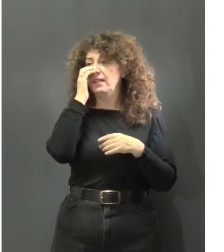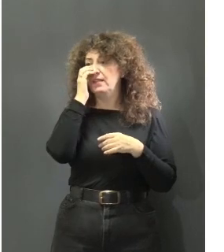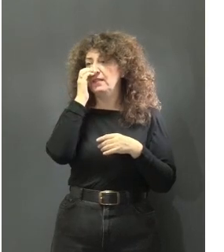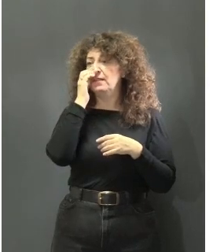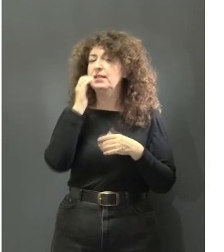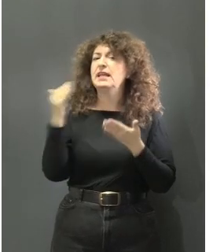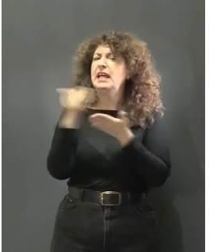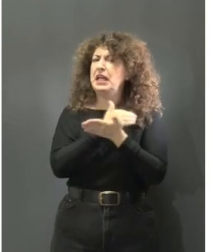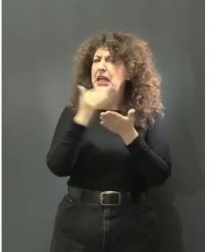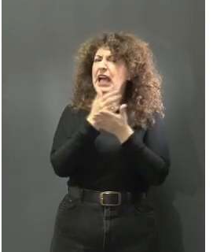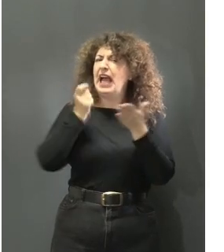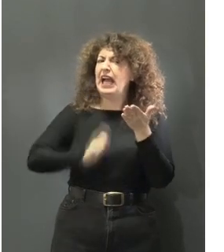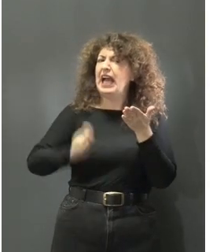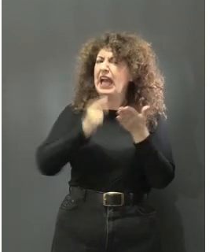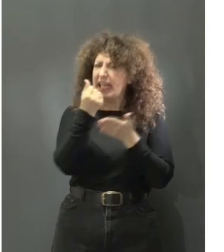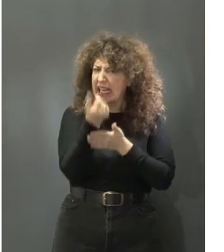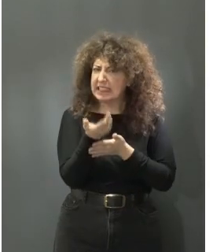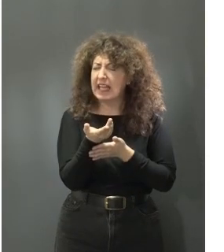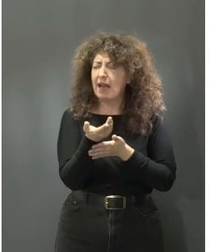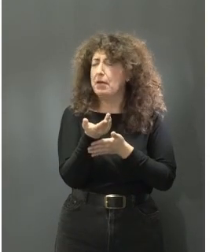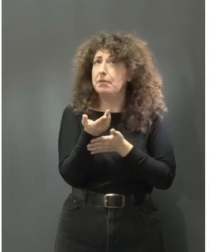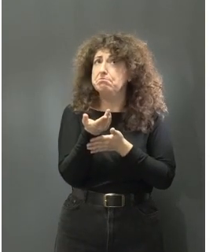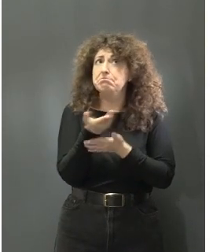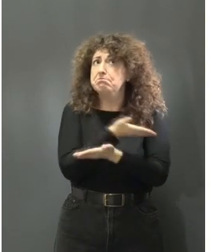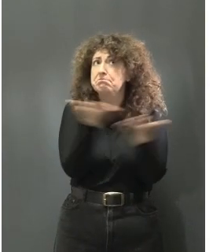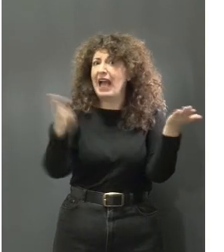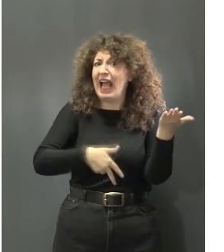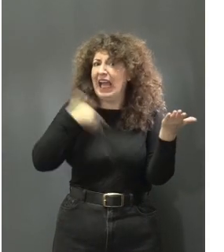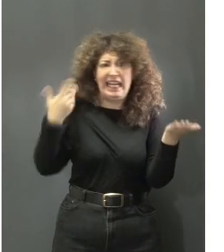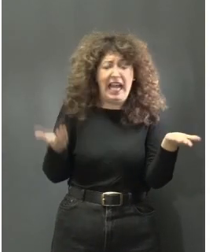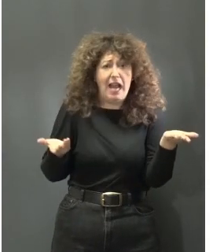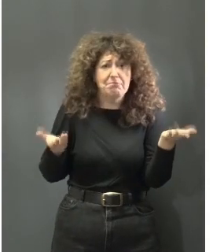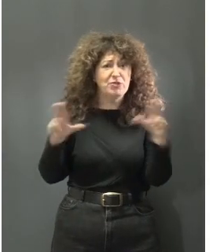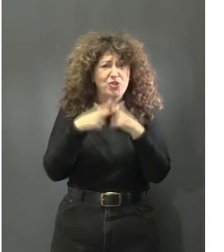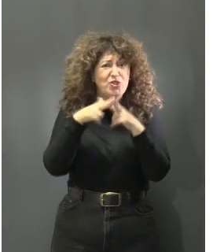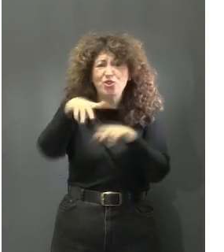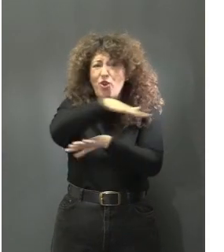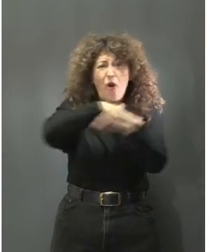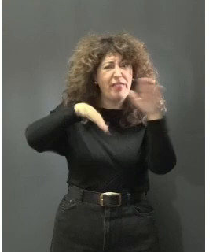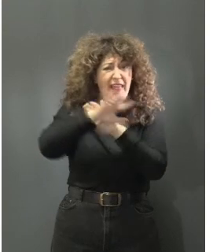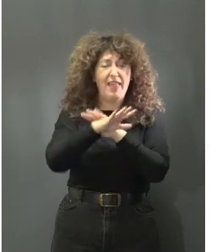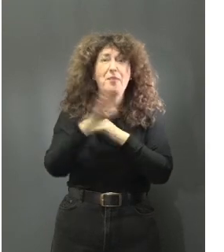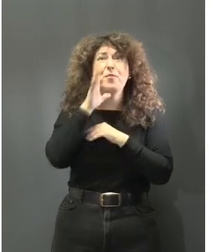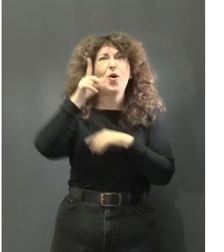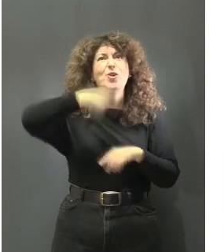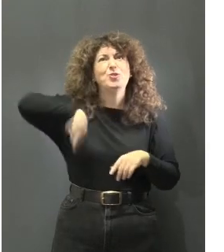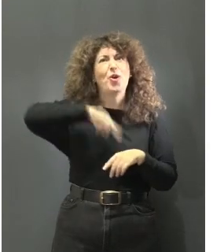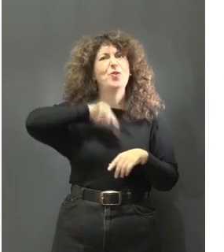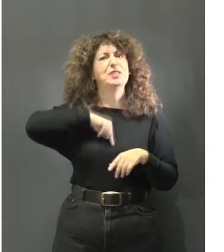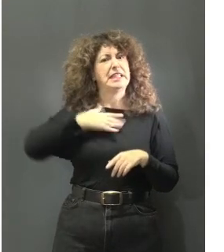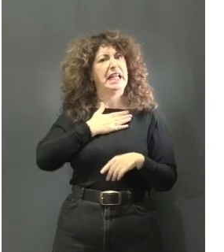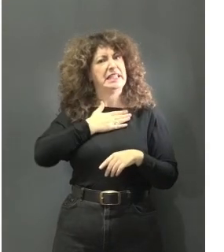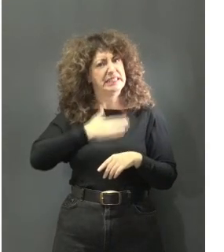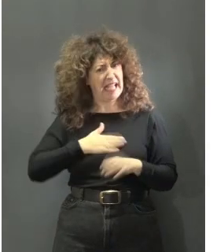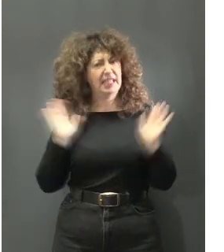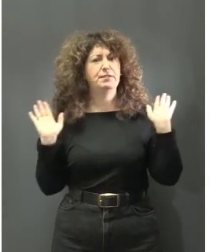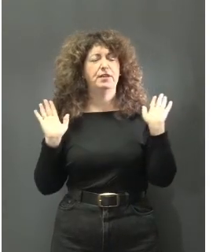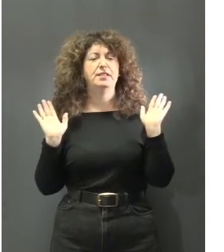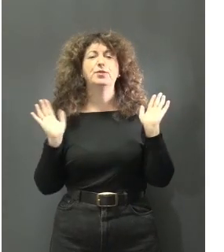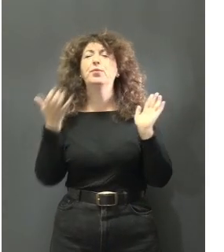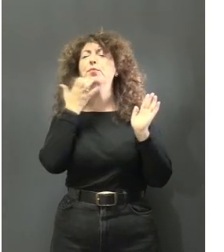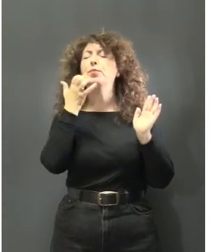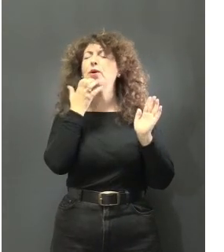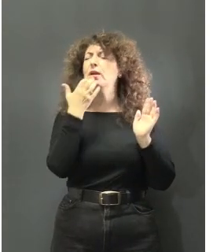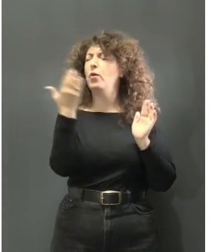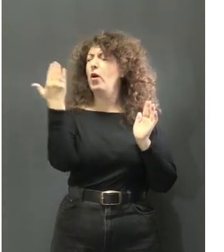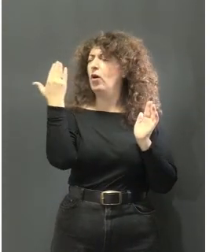es rentable, o sea, en general, para toda la sociedad, porque vamos a estar todos mucho más satisfechos. Pongo otro ejemplo.